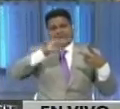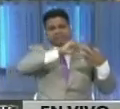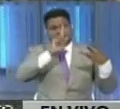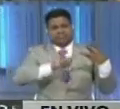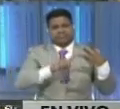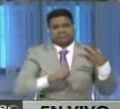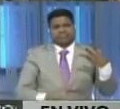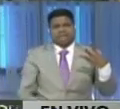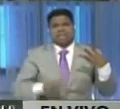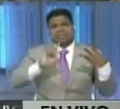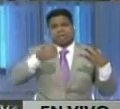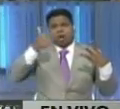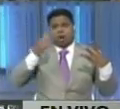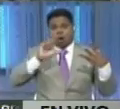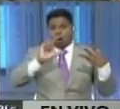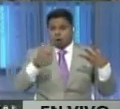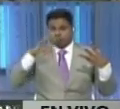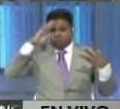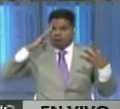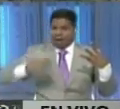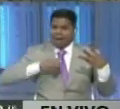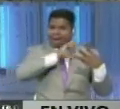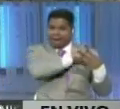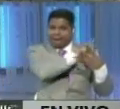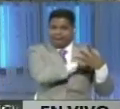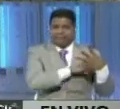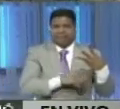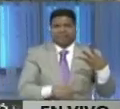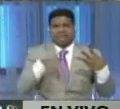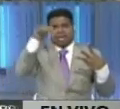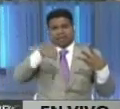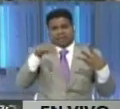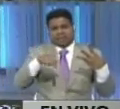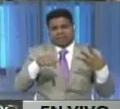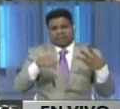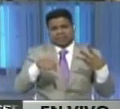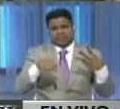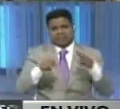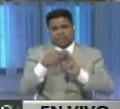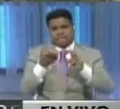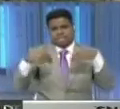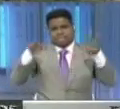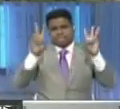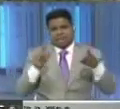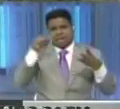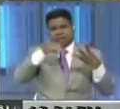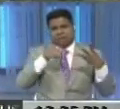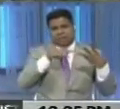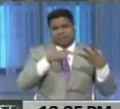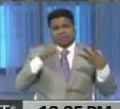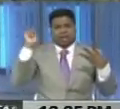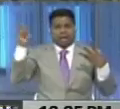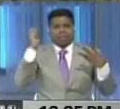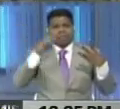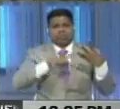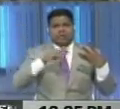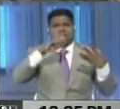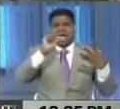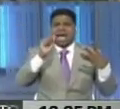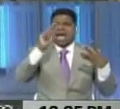de autoridad única de frontera de paz de acá del Estado apure El camarada Antonio Clemente